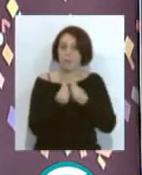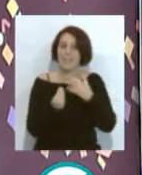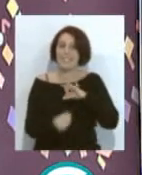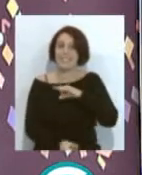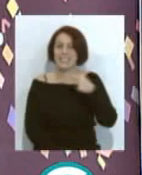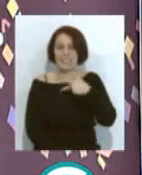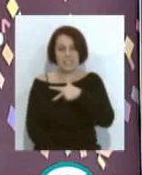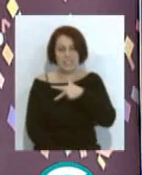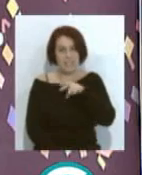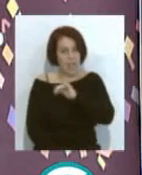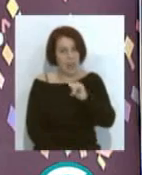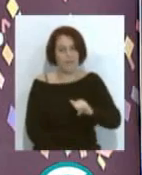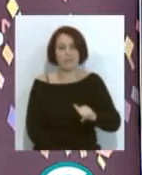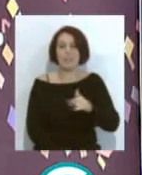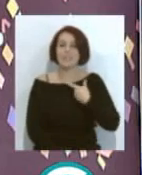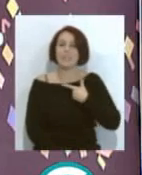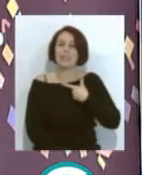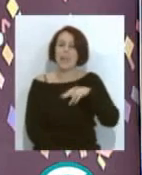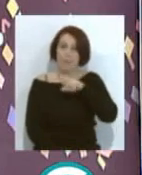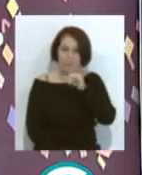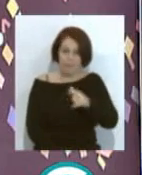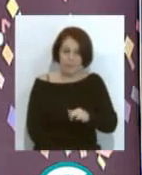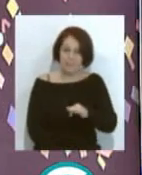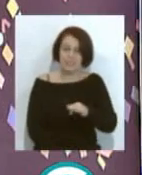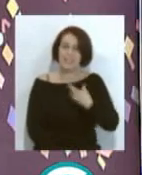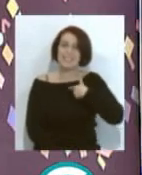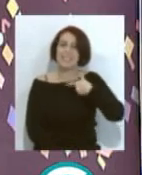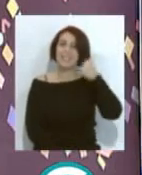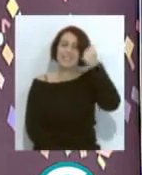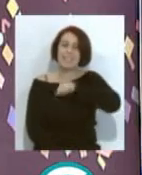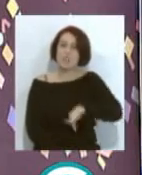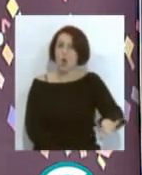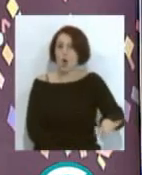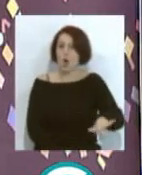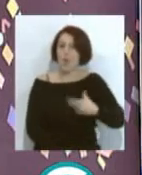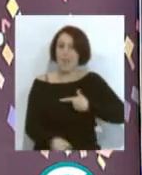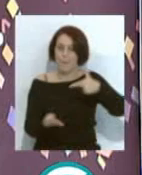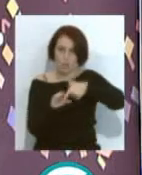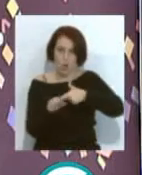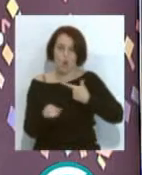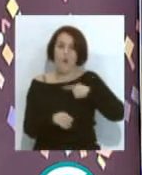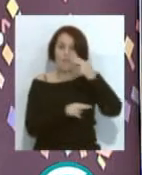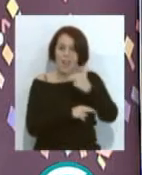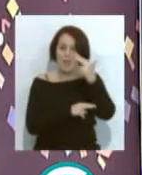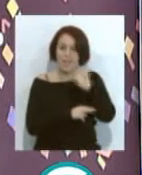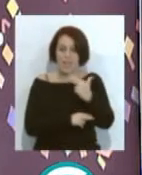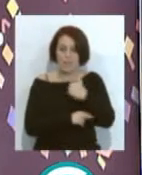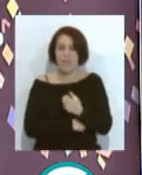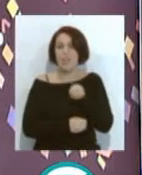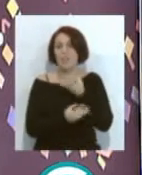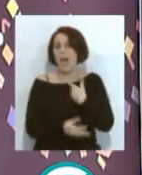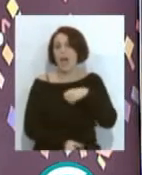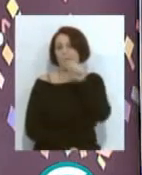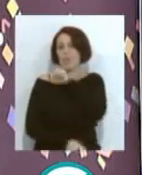la chirigota Los Niños de la Petróleo, pues que nos han propuesto que cada viernes nos van a aportar una dosis de cuplés en